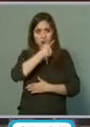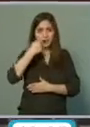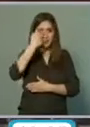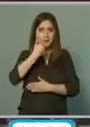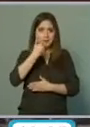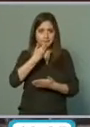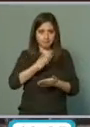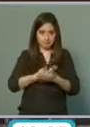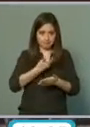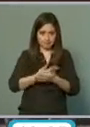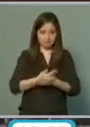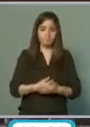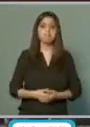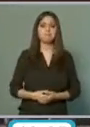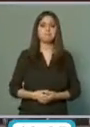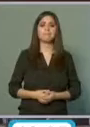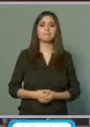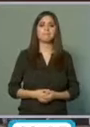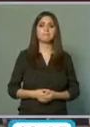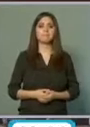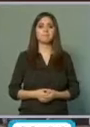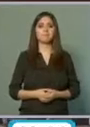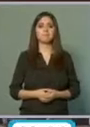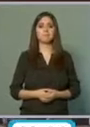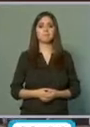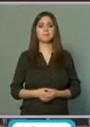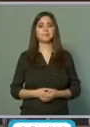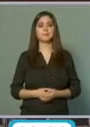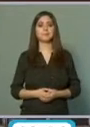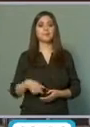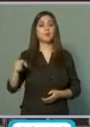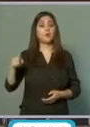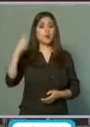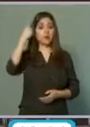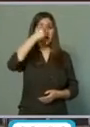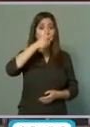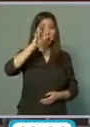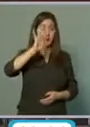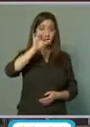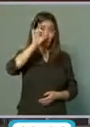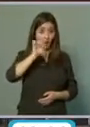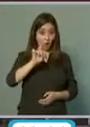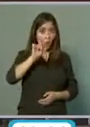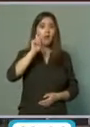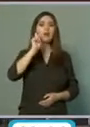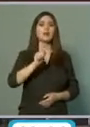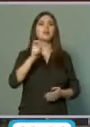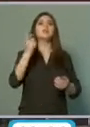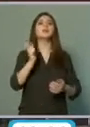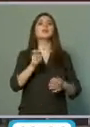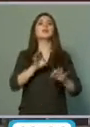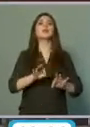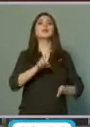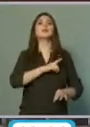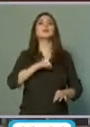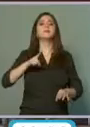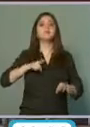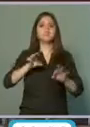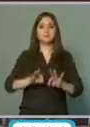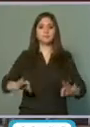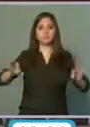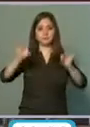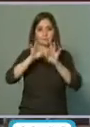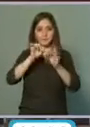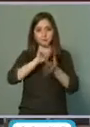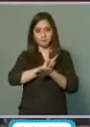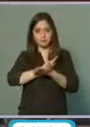muy fáciles y aquí me puede encantar el producto que iniciamos con la higiene. Este producto de la